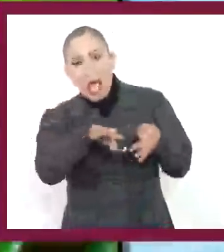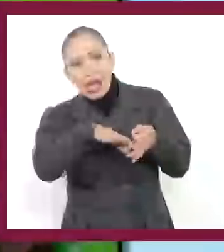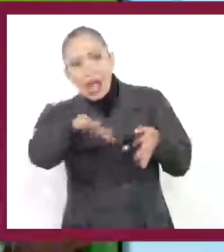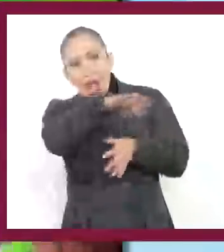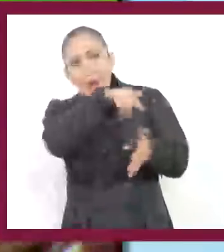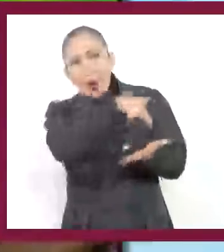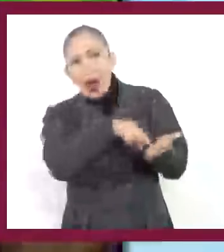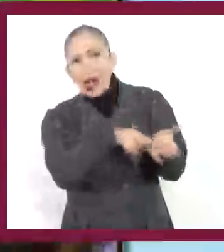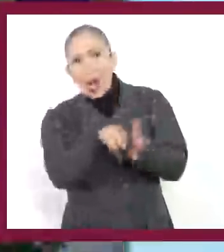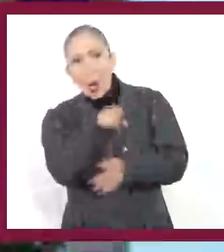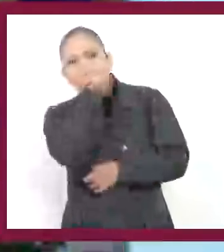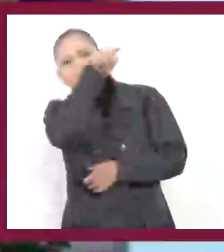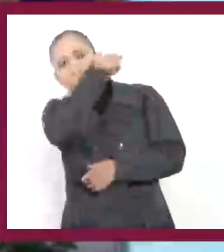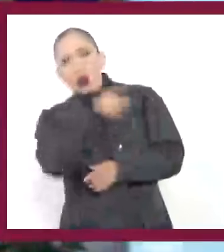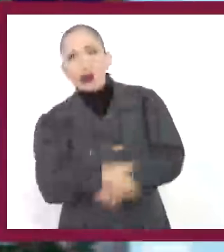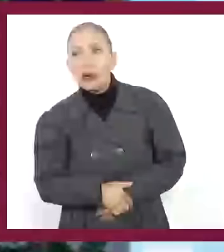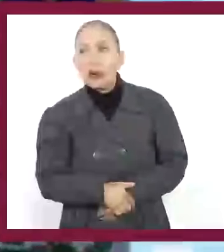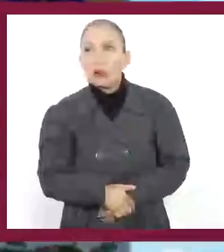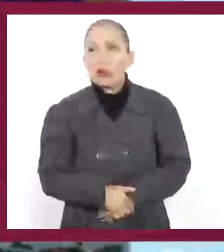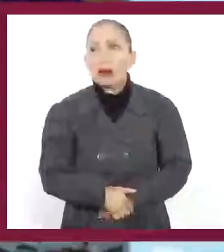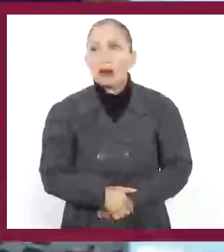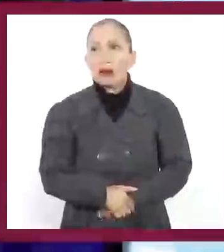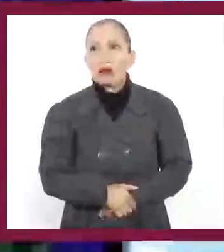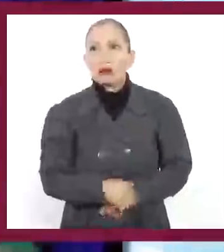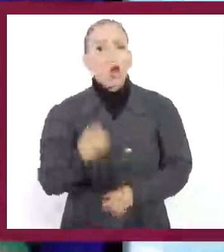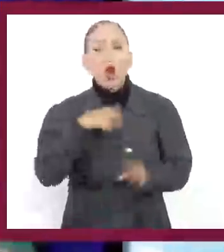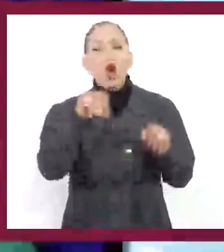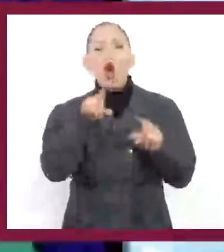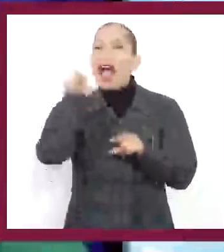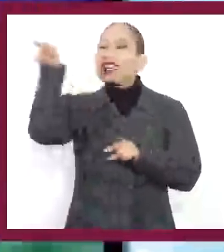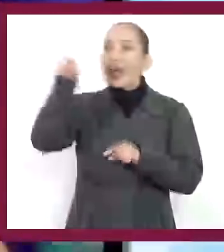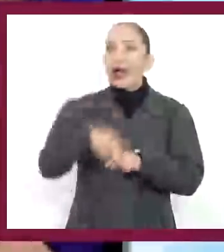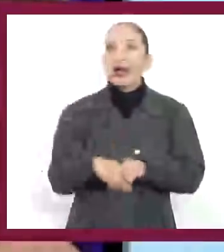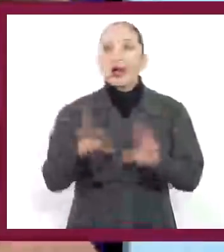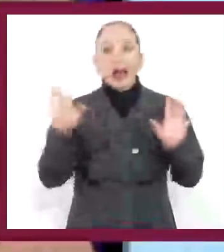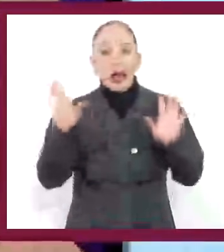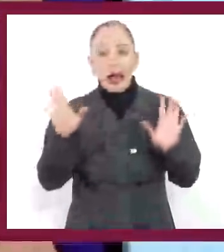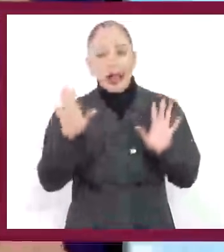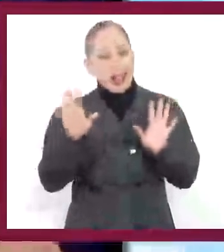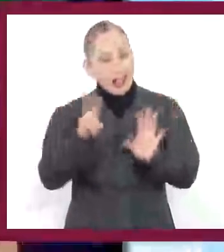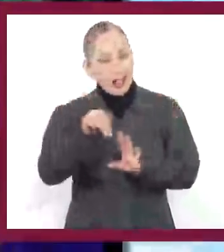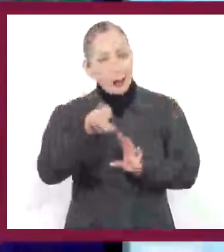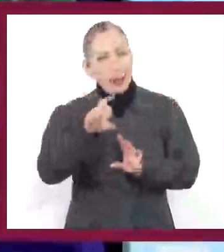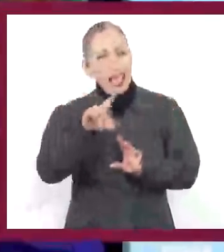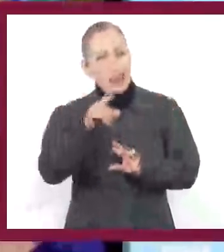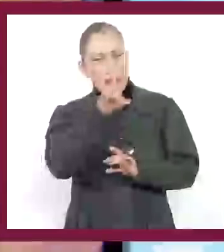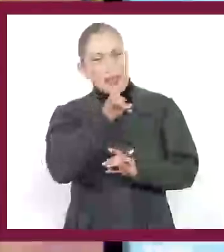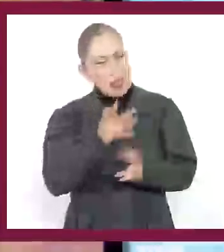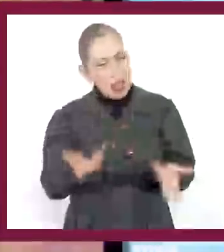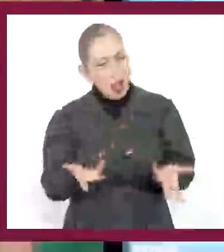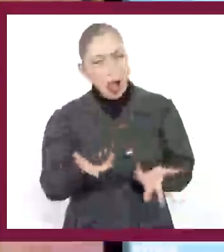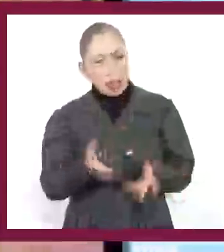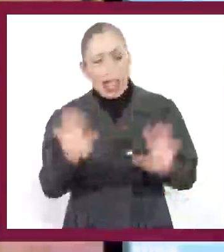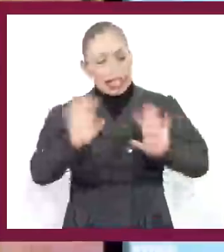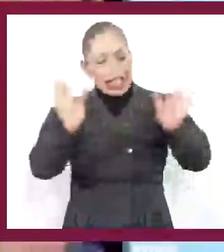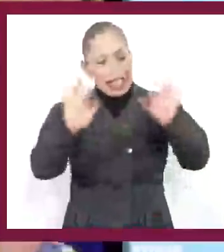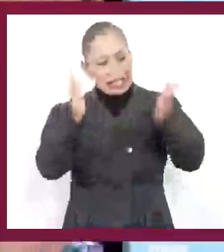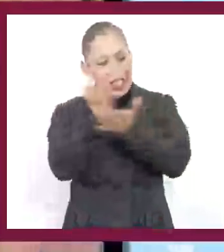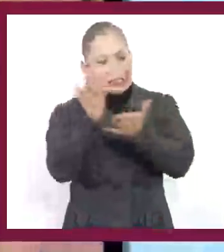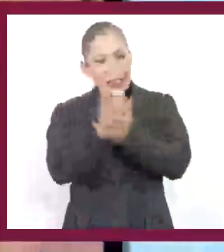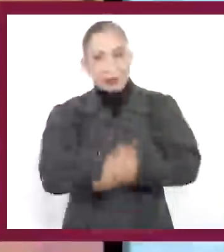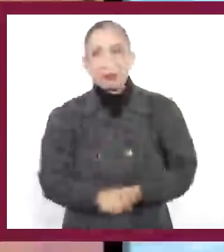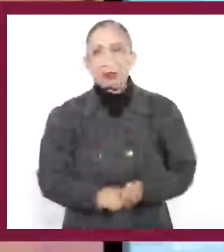negro. ¡Hacia allá! Sí, No, ella vive hacia allá, no les Mentirín. No seas mentiroso. Pero vive Bueno,